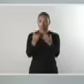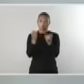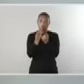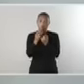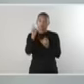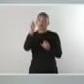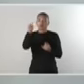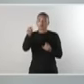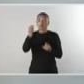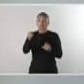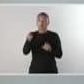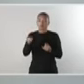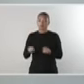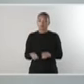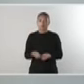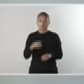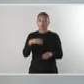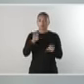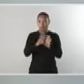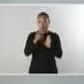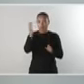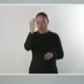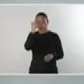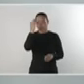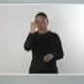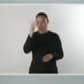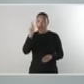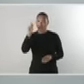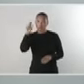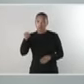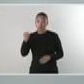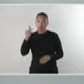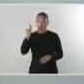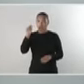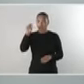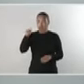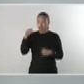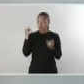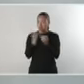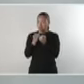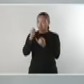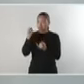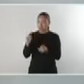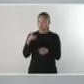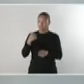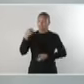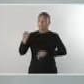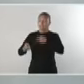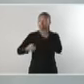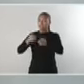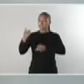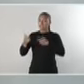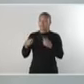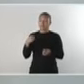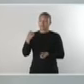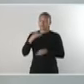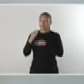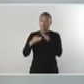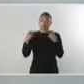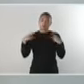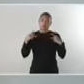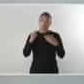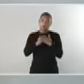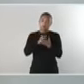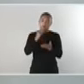a ver si ahora sí reconocen que estos son los panistas quienes están gastando el dinero de todos los tamaulipecos